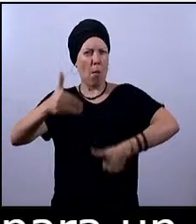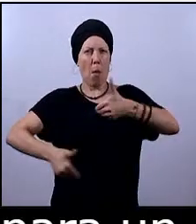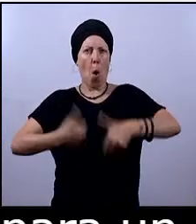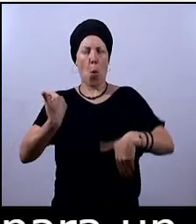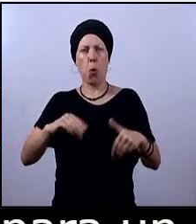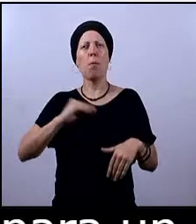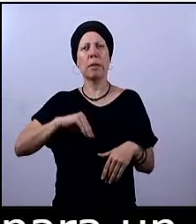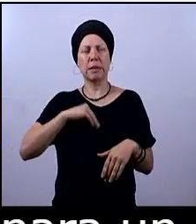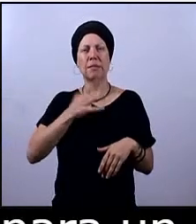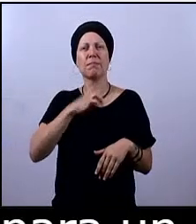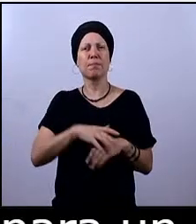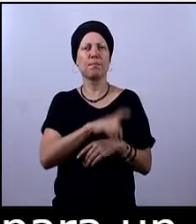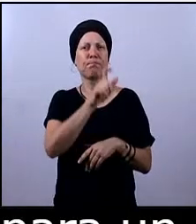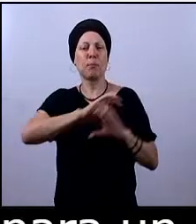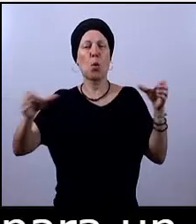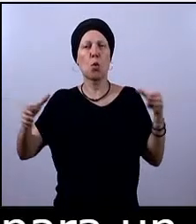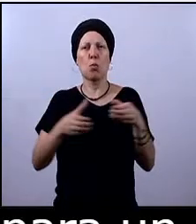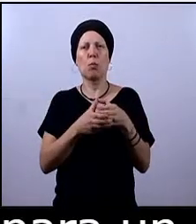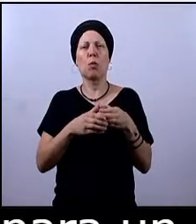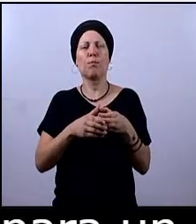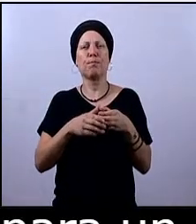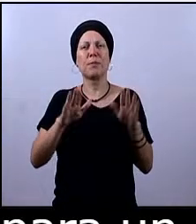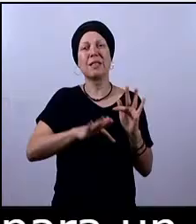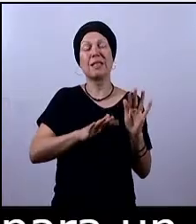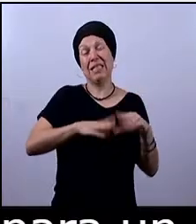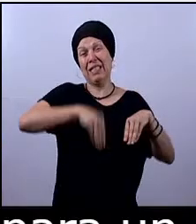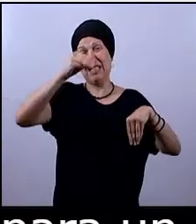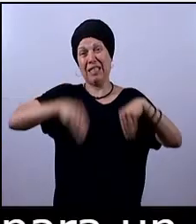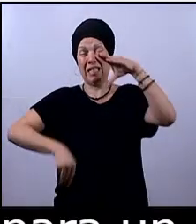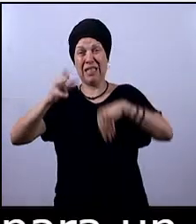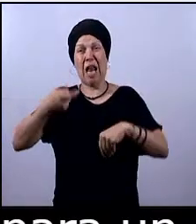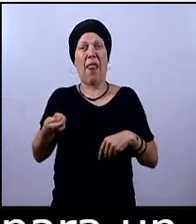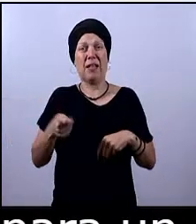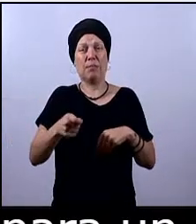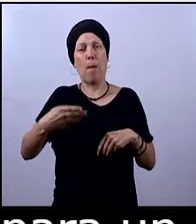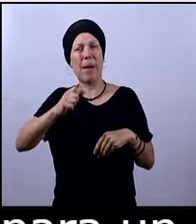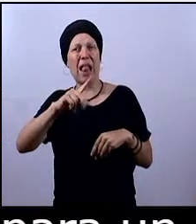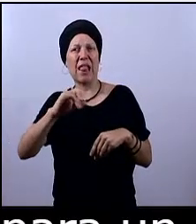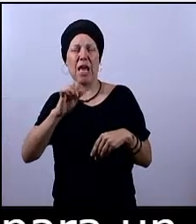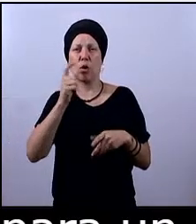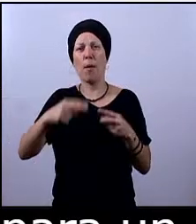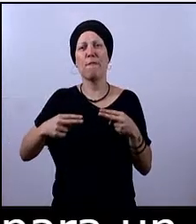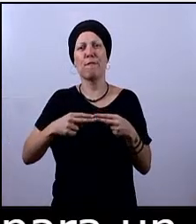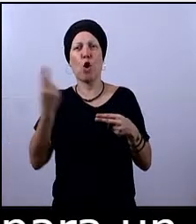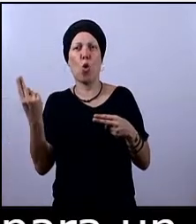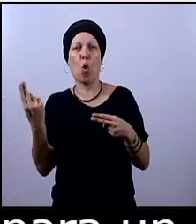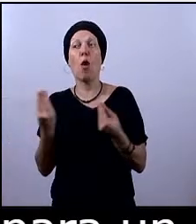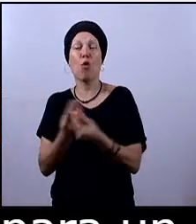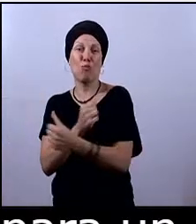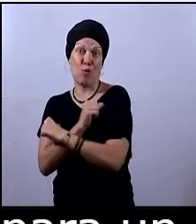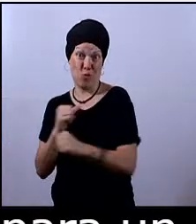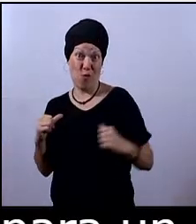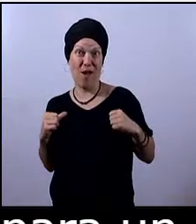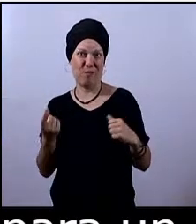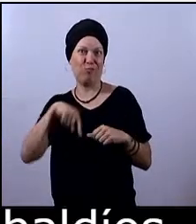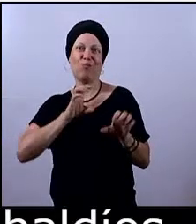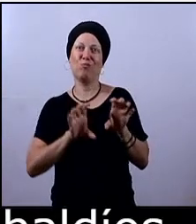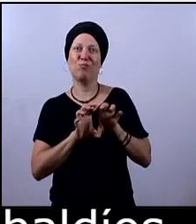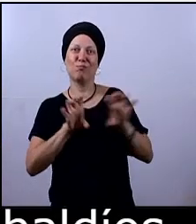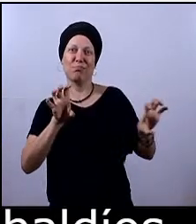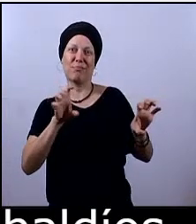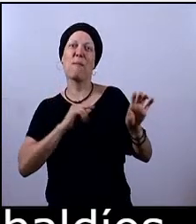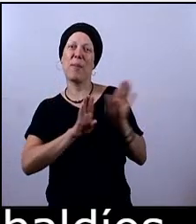los habitantes de la comarca Sierra de San Pedro, los baldíos en la frontera con Portugal, con nuestro país